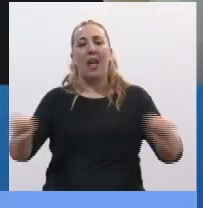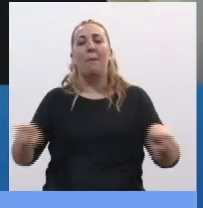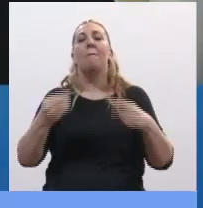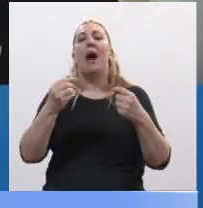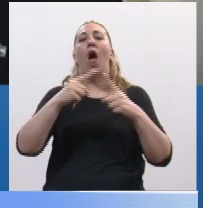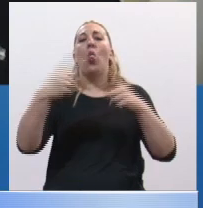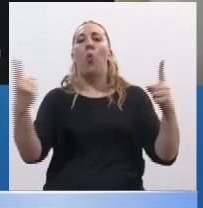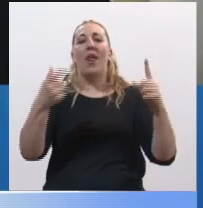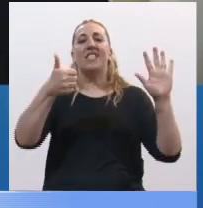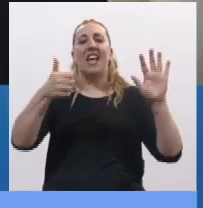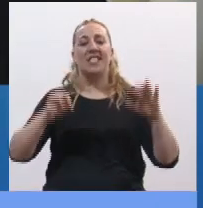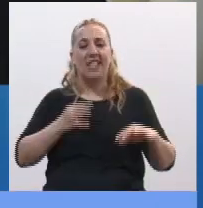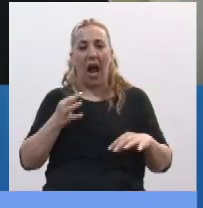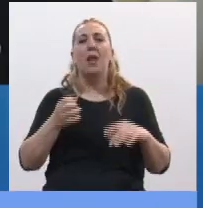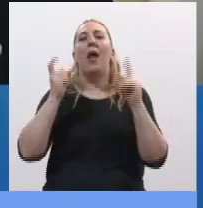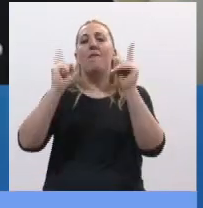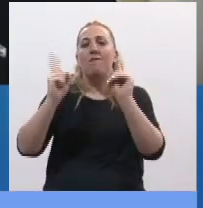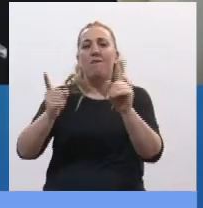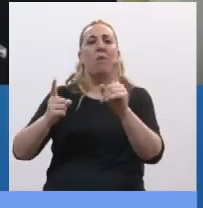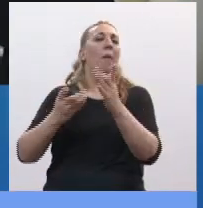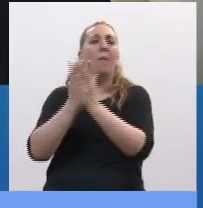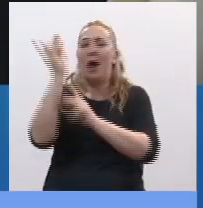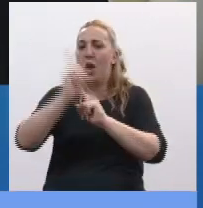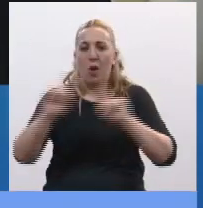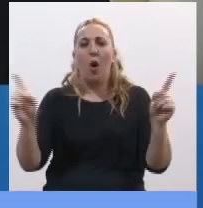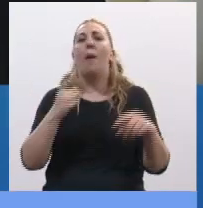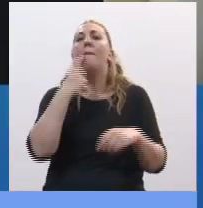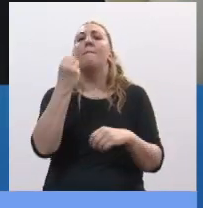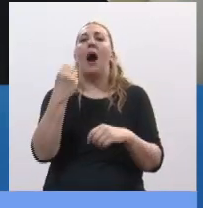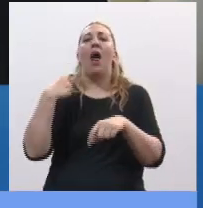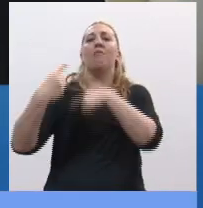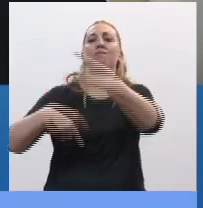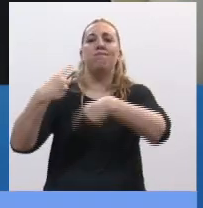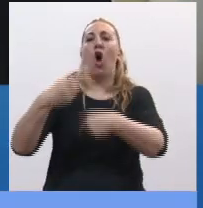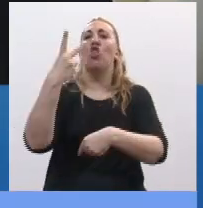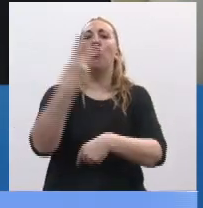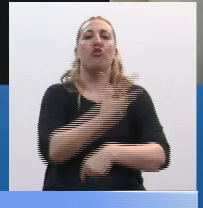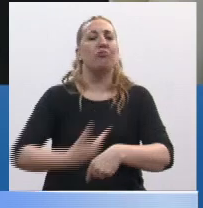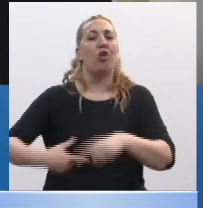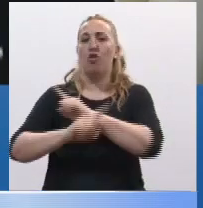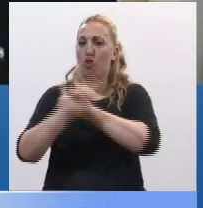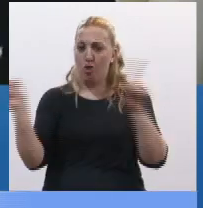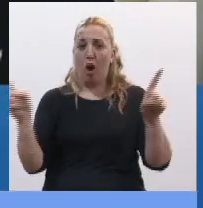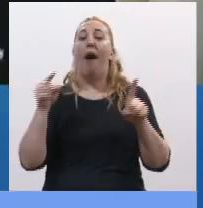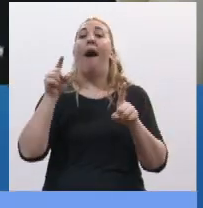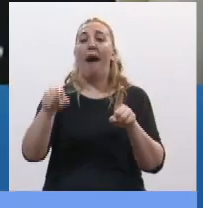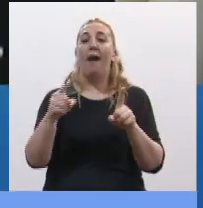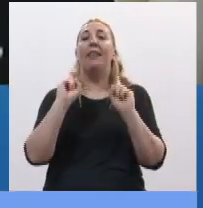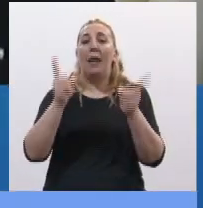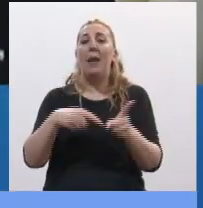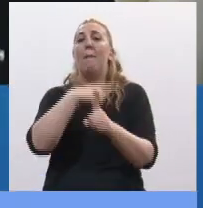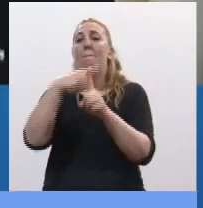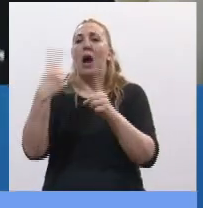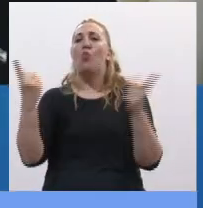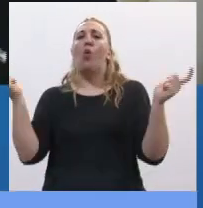que dure 6 años, para que no sea vitalicio, para que no pueda reelegir 2 mandatos consecutivos. A eso le podemos